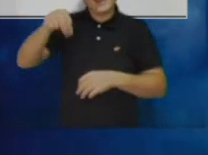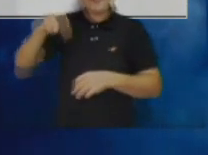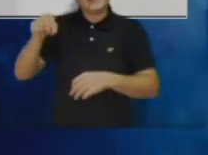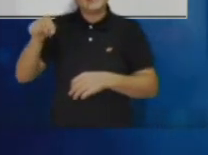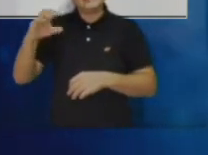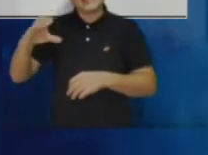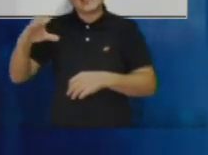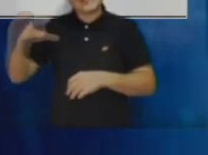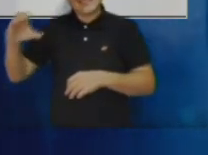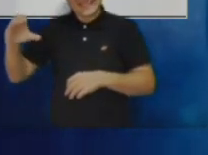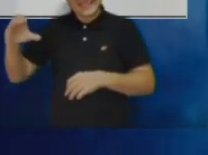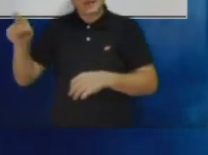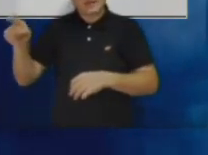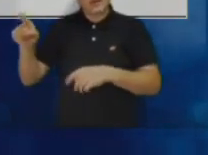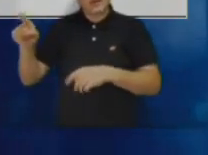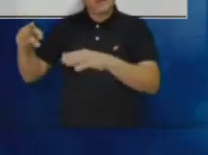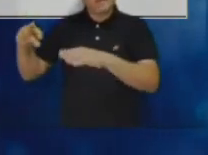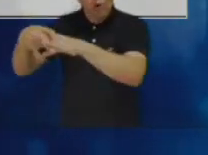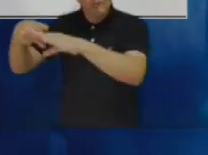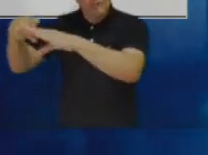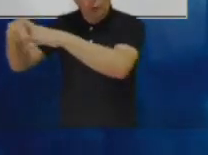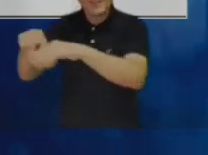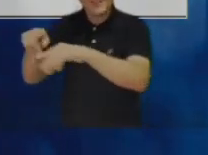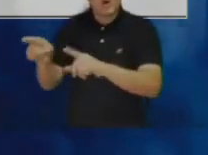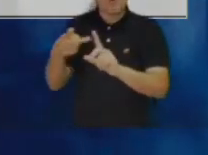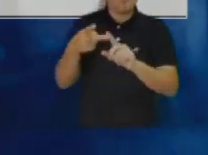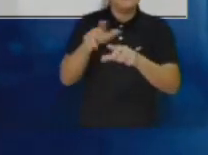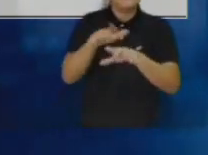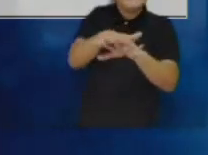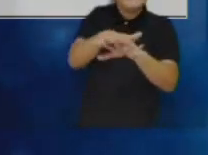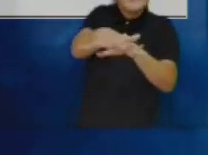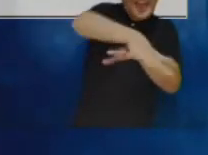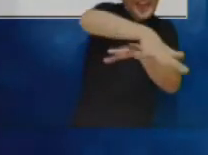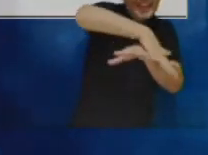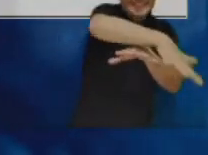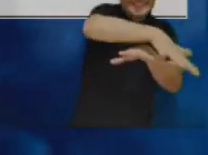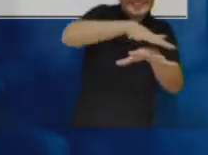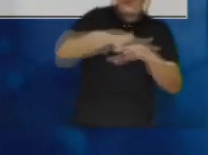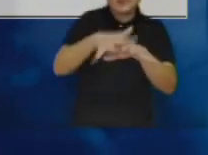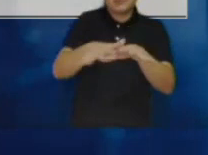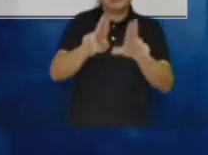interferencias, para redes.